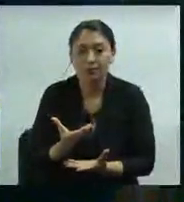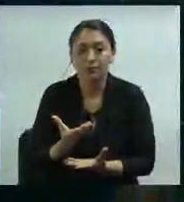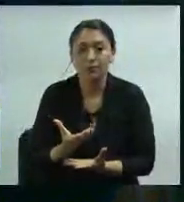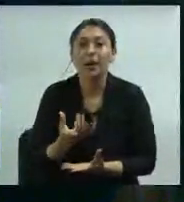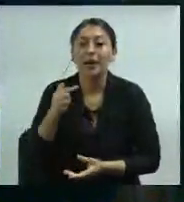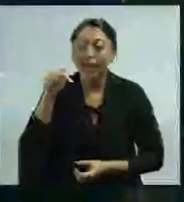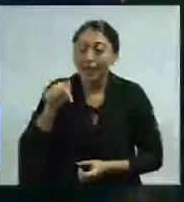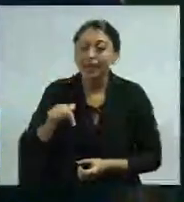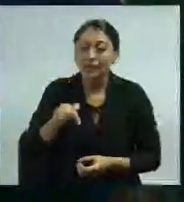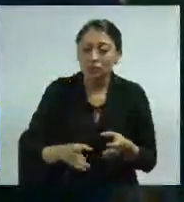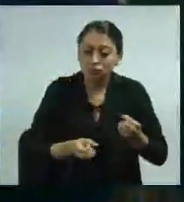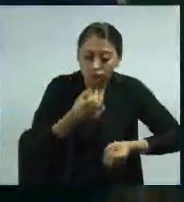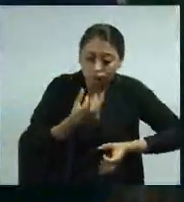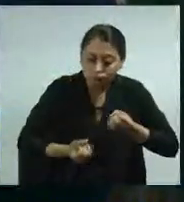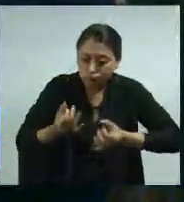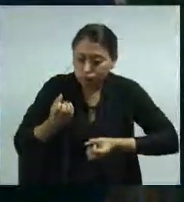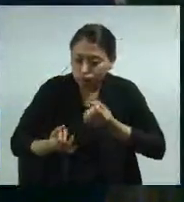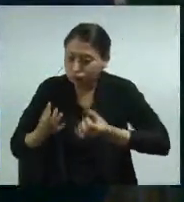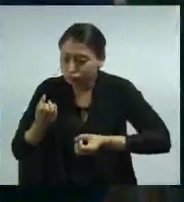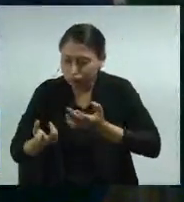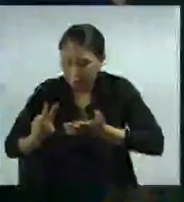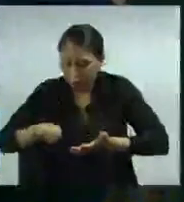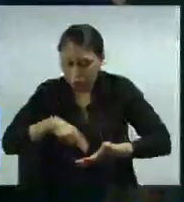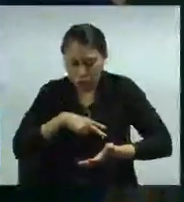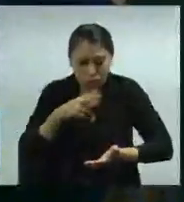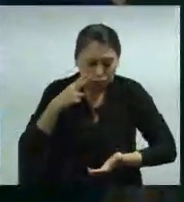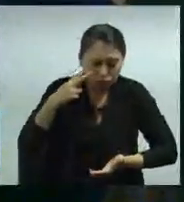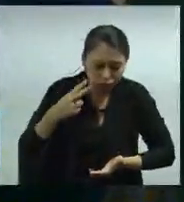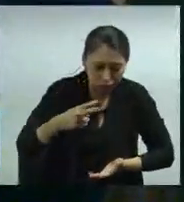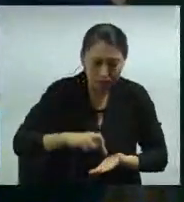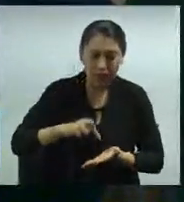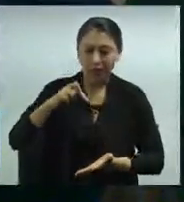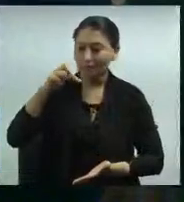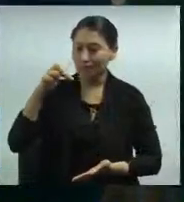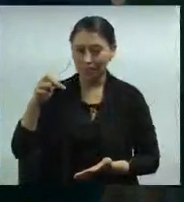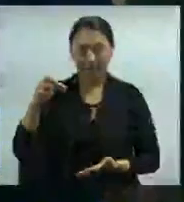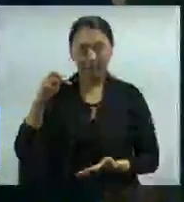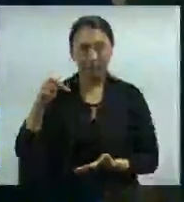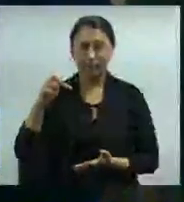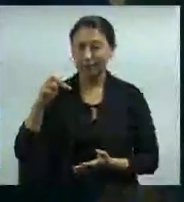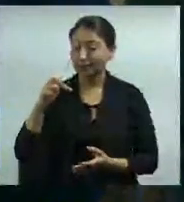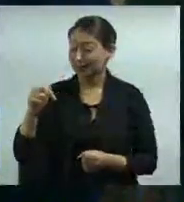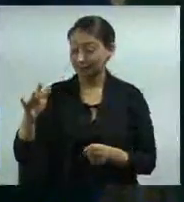estos incendios que estamos viviendo en el país han rebasado cualquier